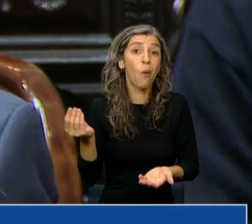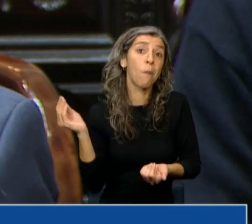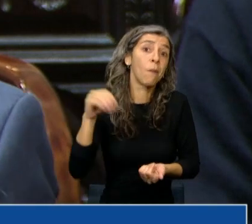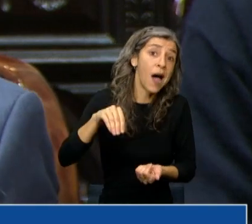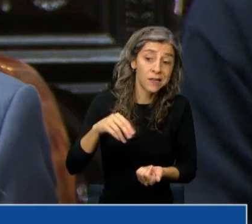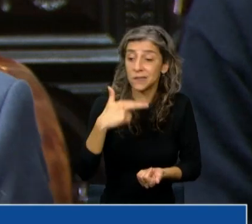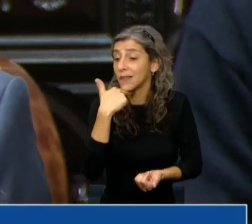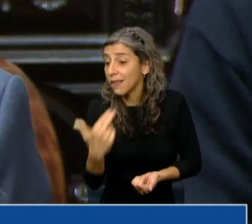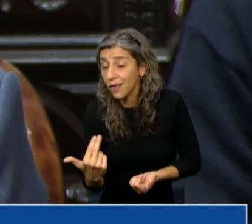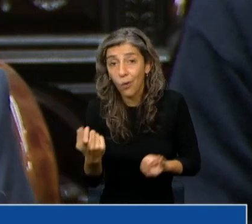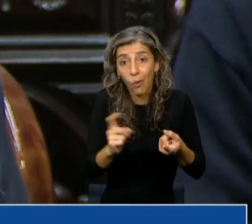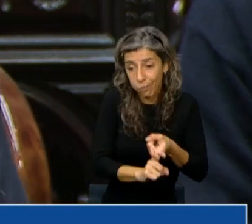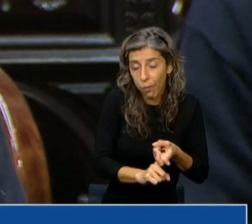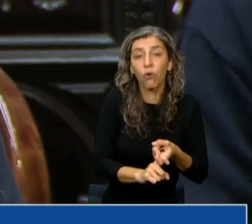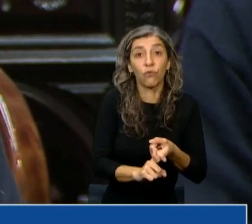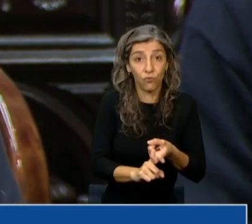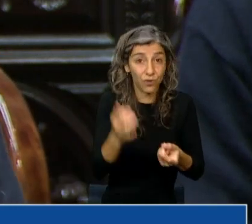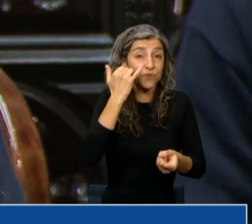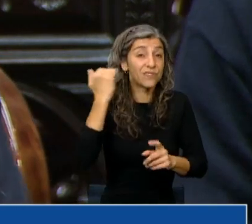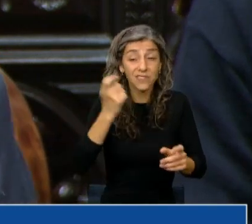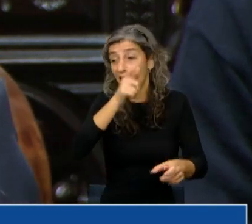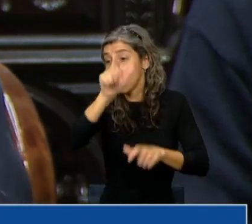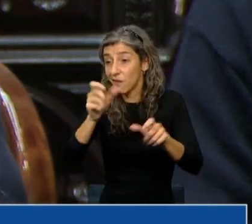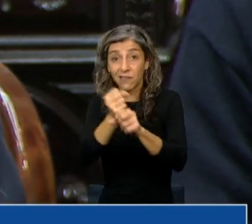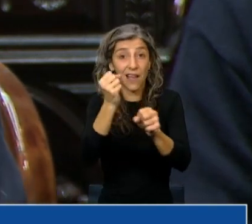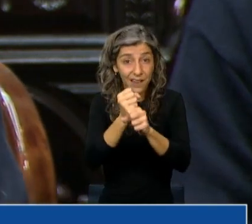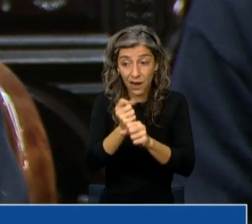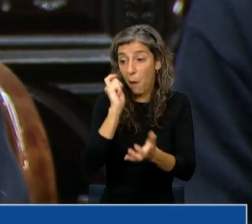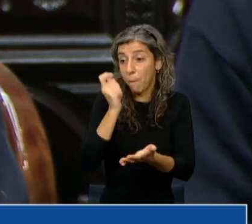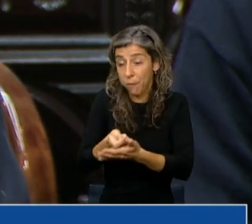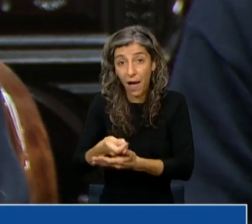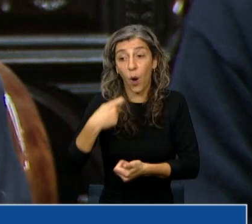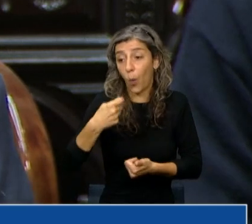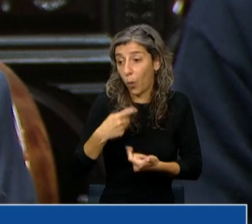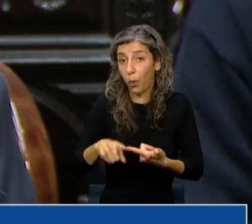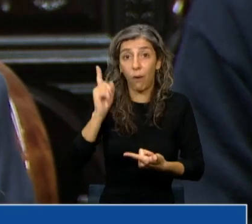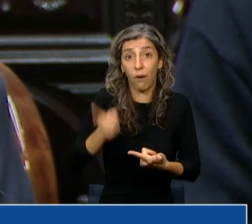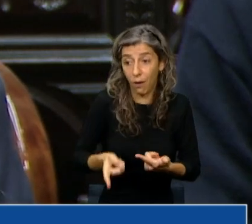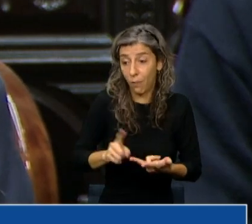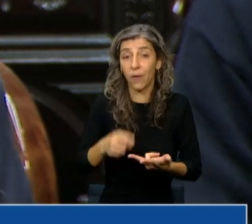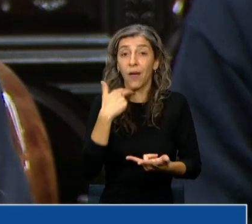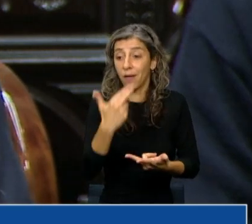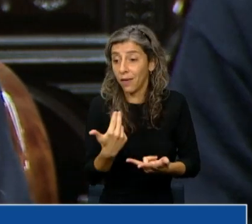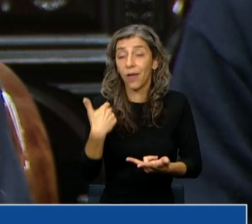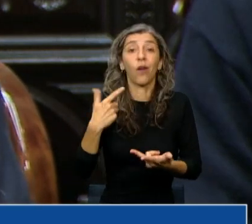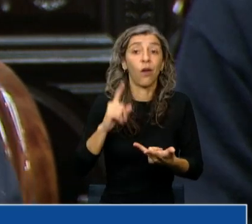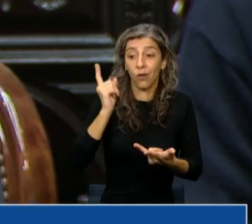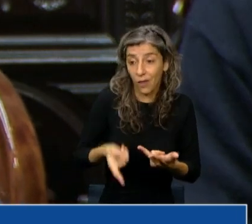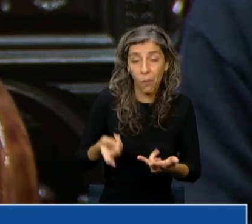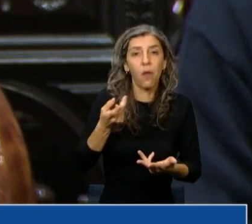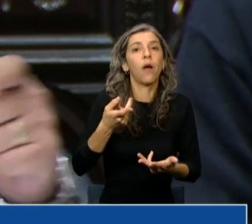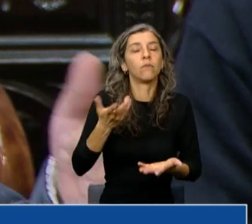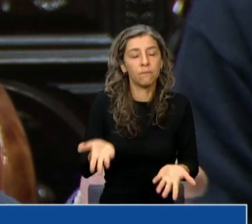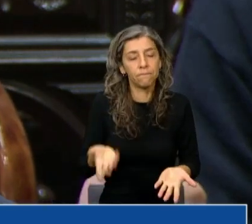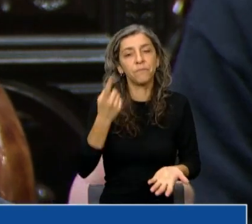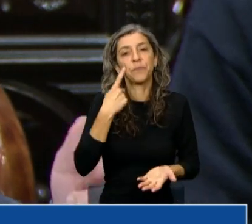existía la cuarta categoría y el pago del tributo, sino que también existían las deducciones. Luego sí, en 1973